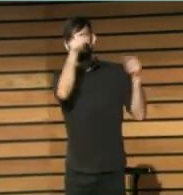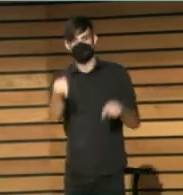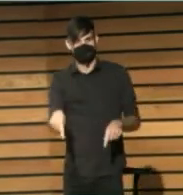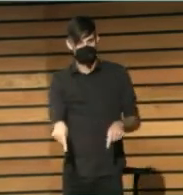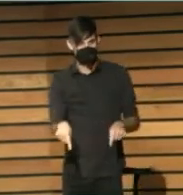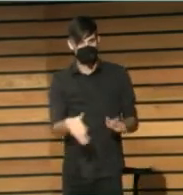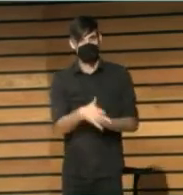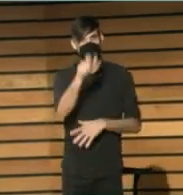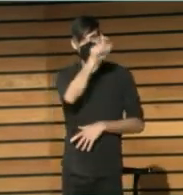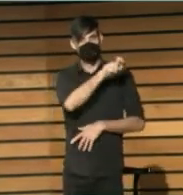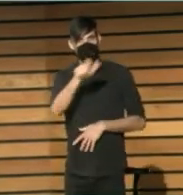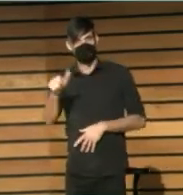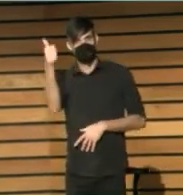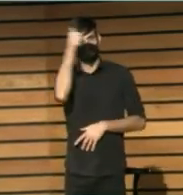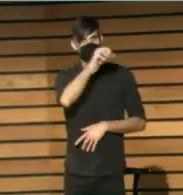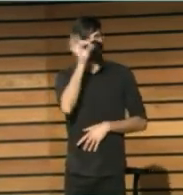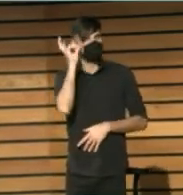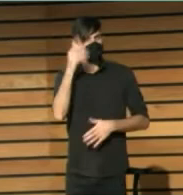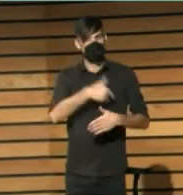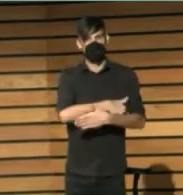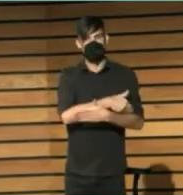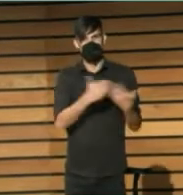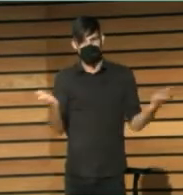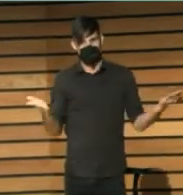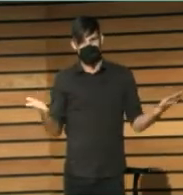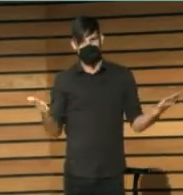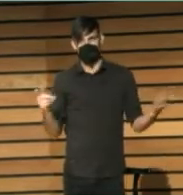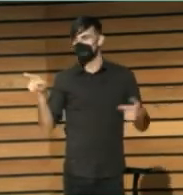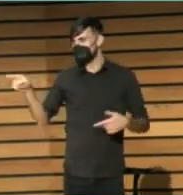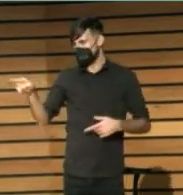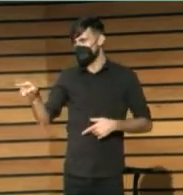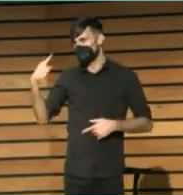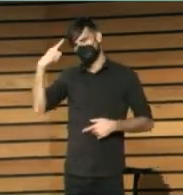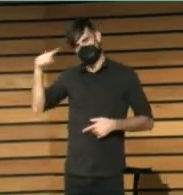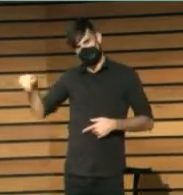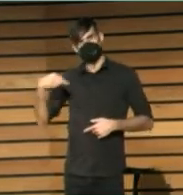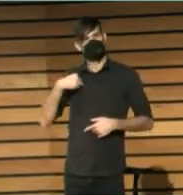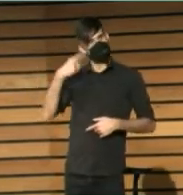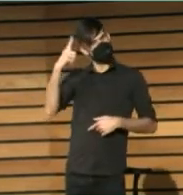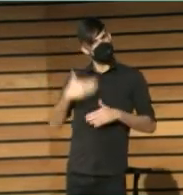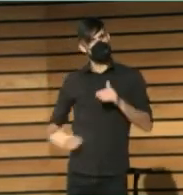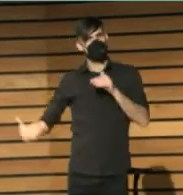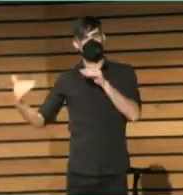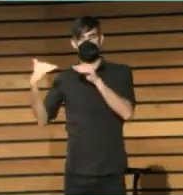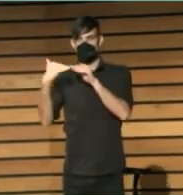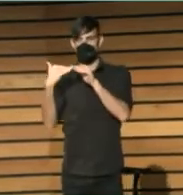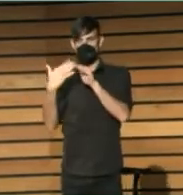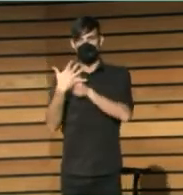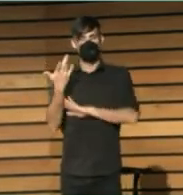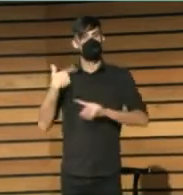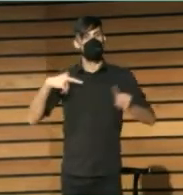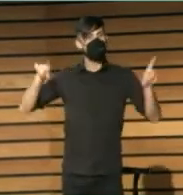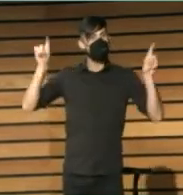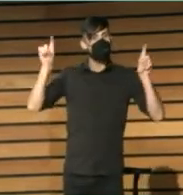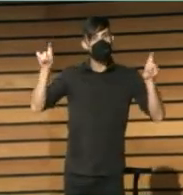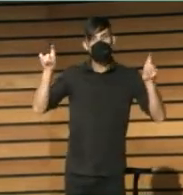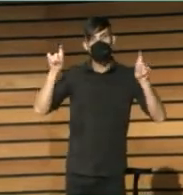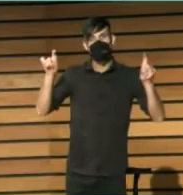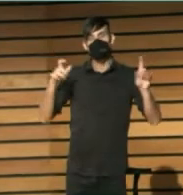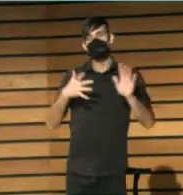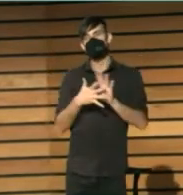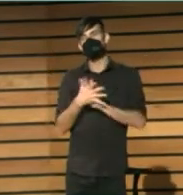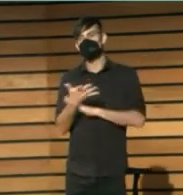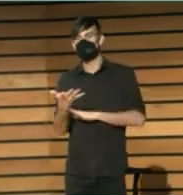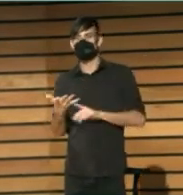que los otros humanos sepan tanto como ellos. En que la educación no es